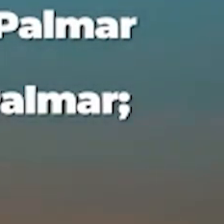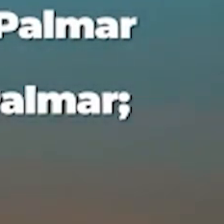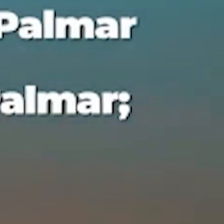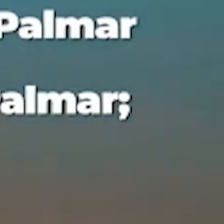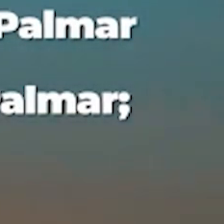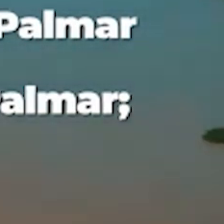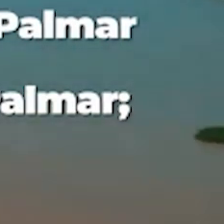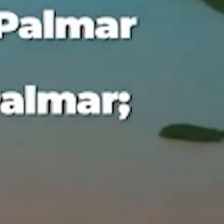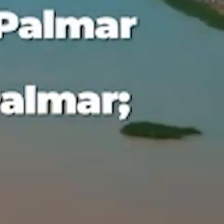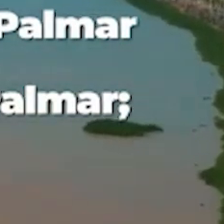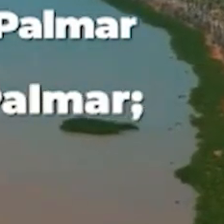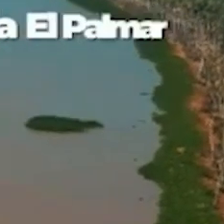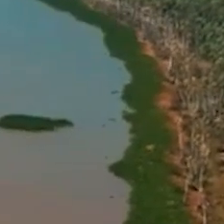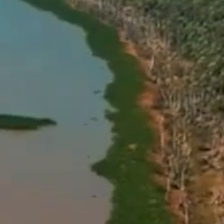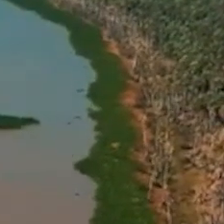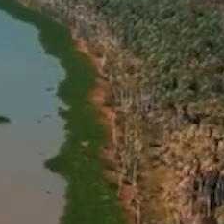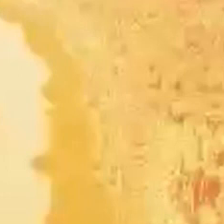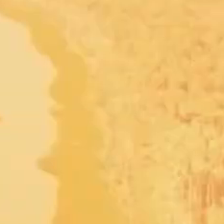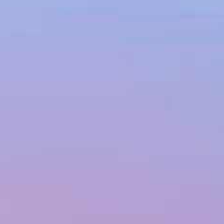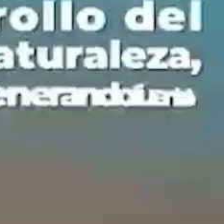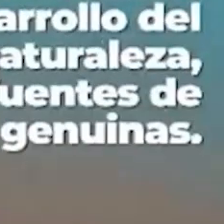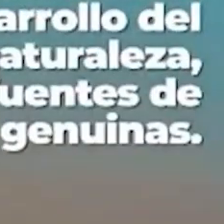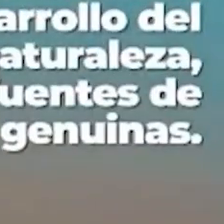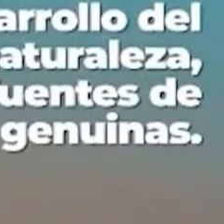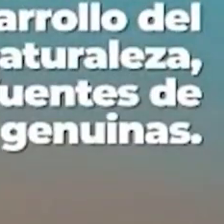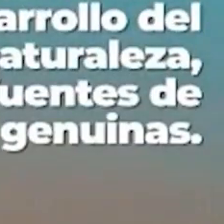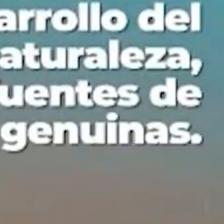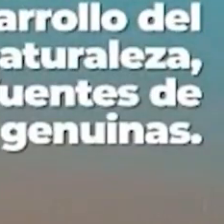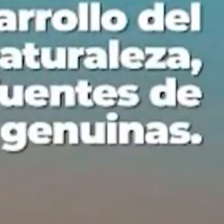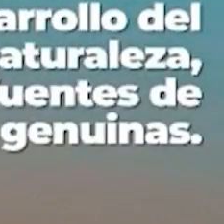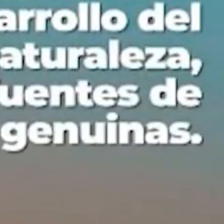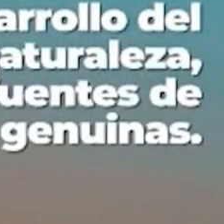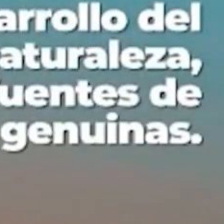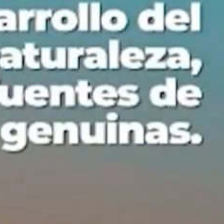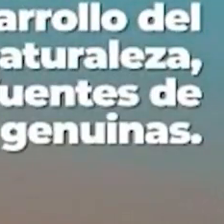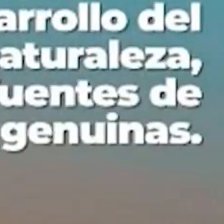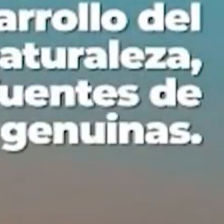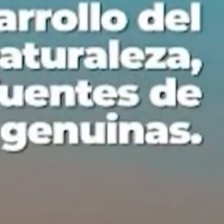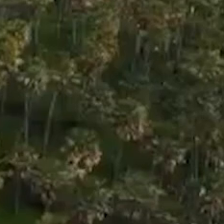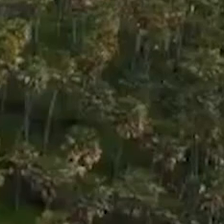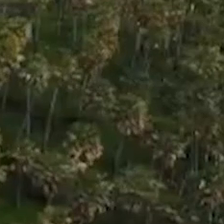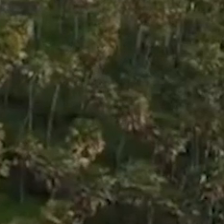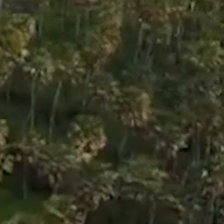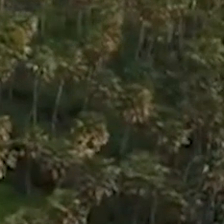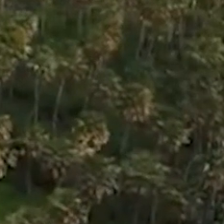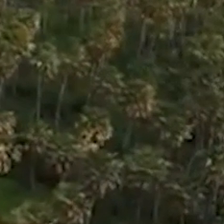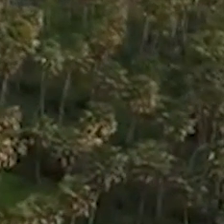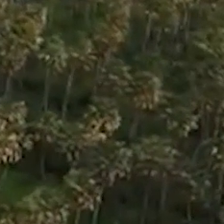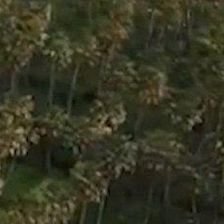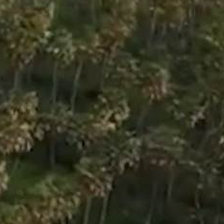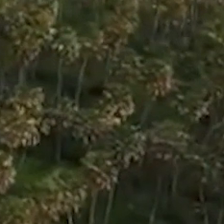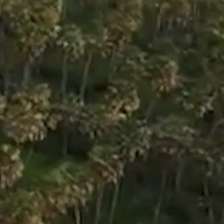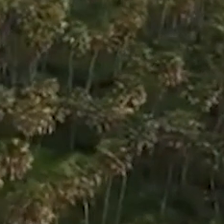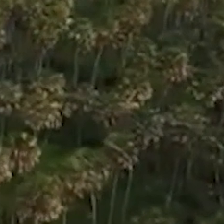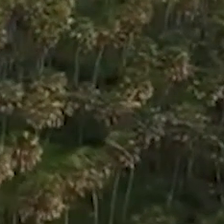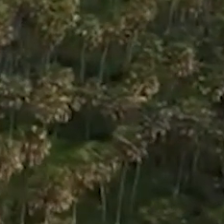destacar. El Parque Provincial Chaco, a unos pocos kilómetros de Pampa del Indio, con una zona que preserva